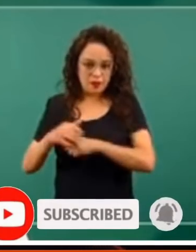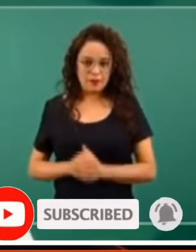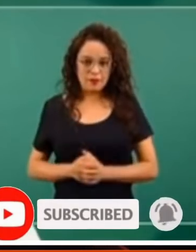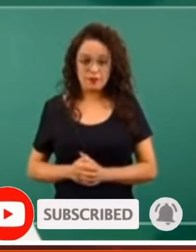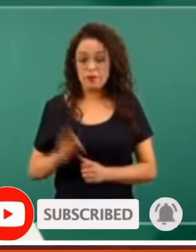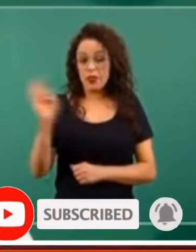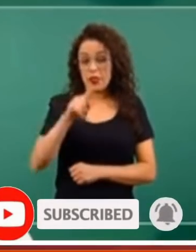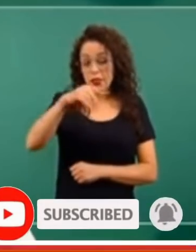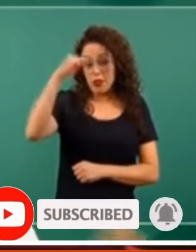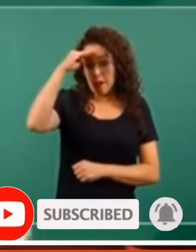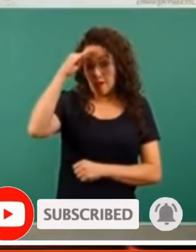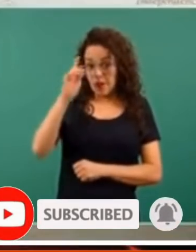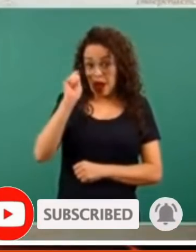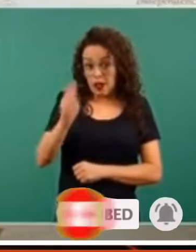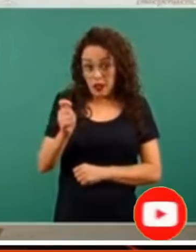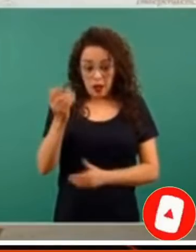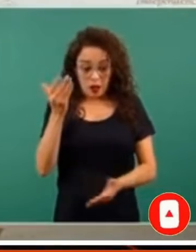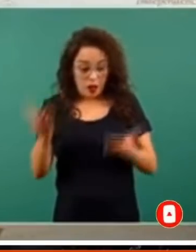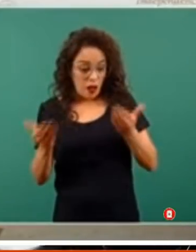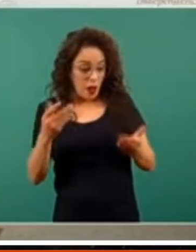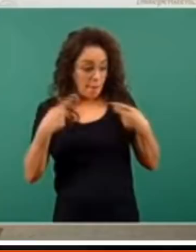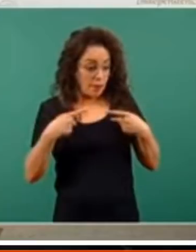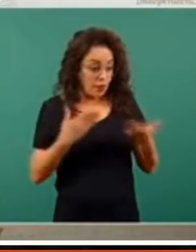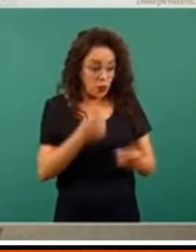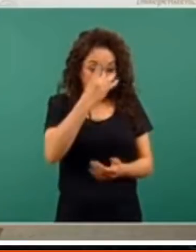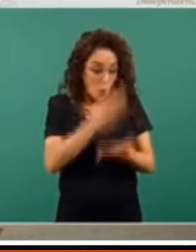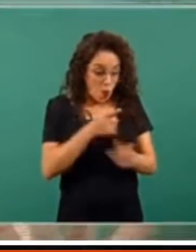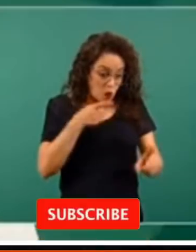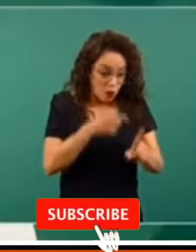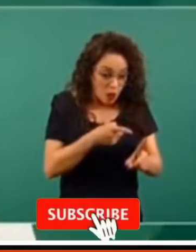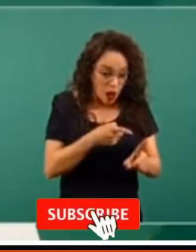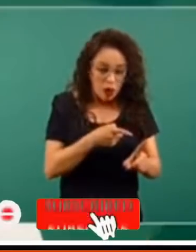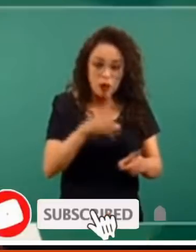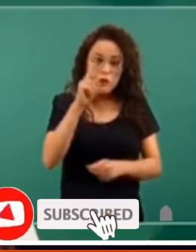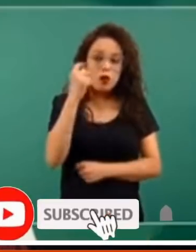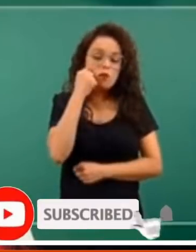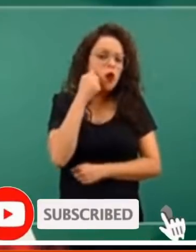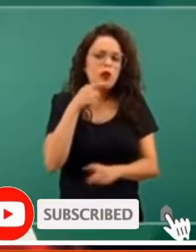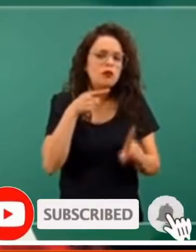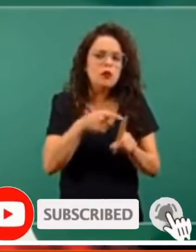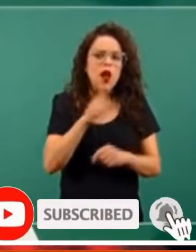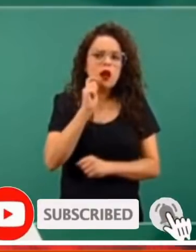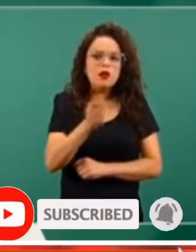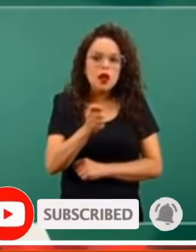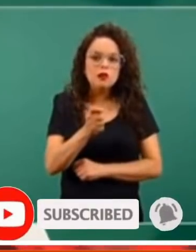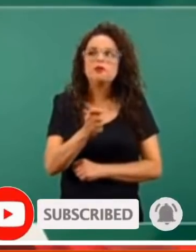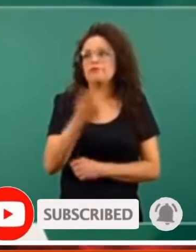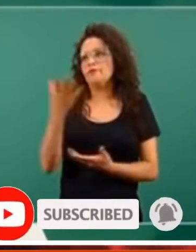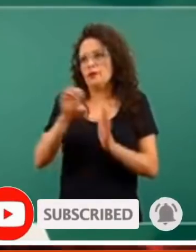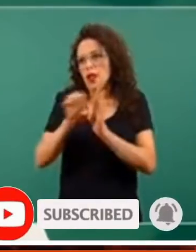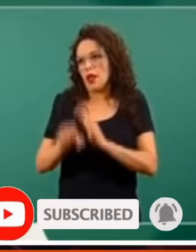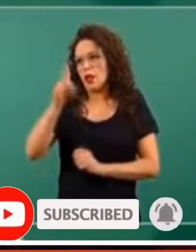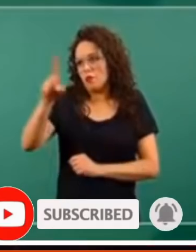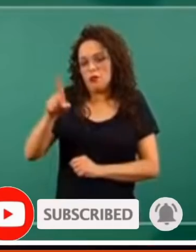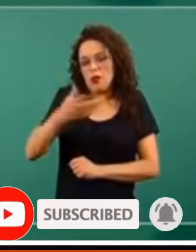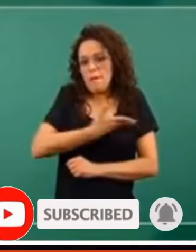inferencias poblacionales, no podemos referirnos a una sola persona, aunque sea una persona de notorio interés público como un jefe